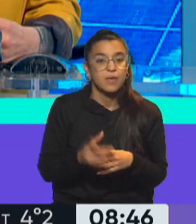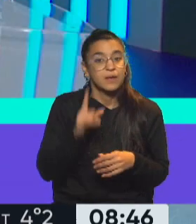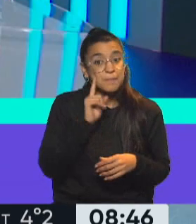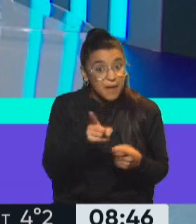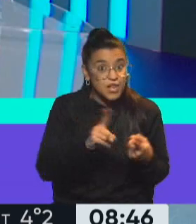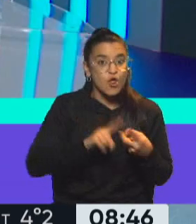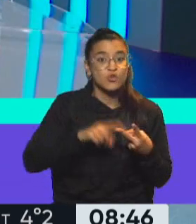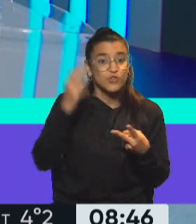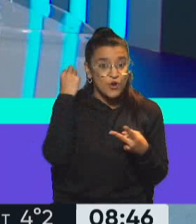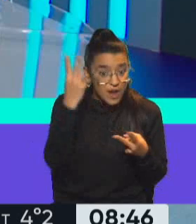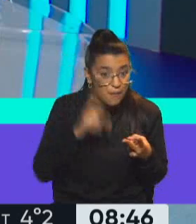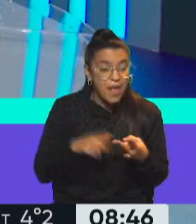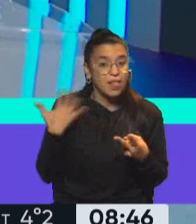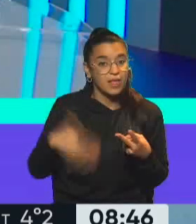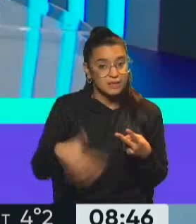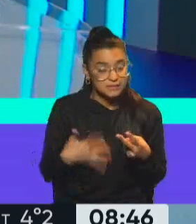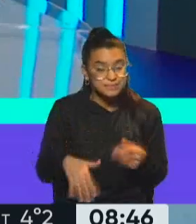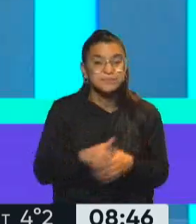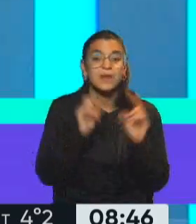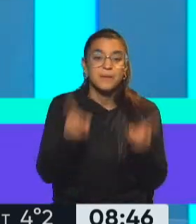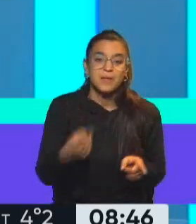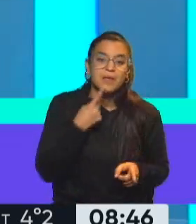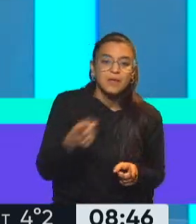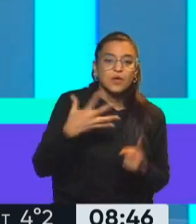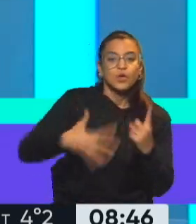peligrosos, rebeldes. Sí, bueno, también por eso,